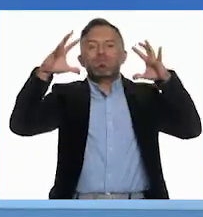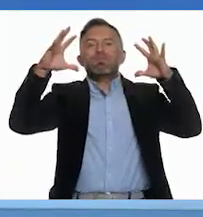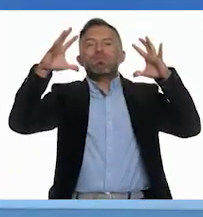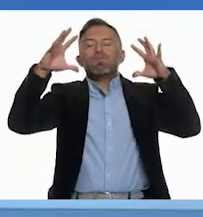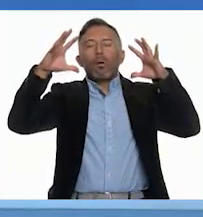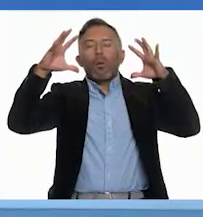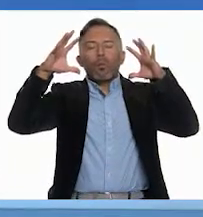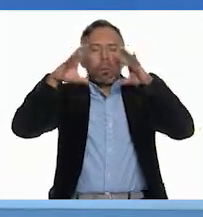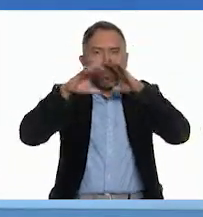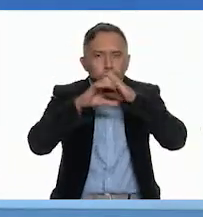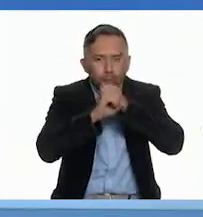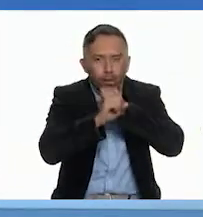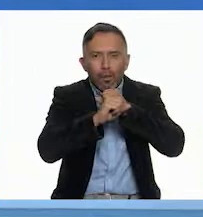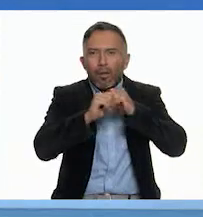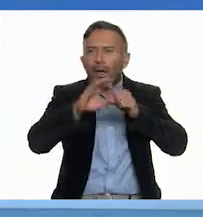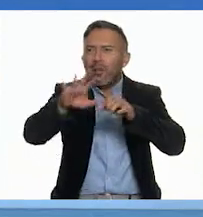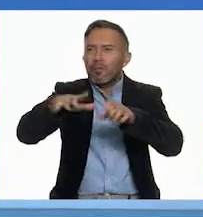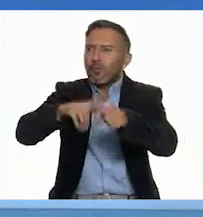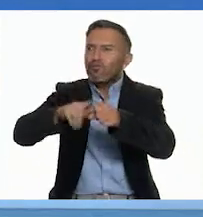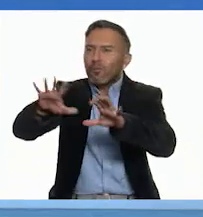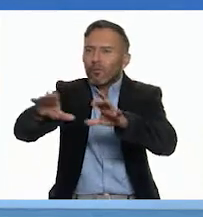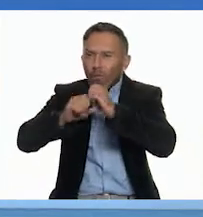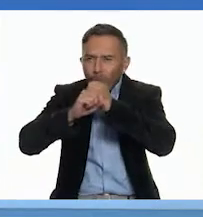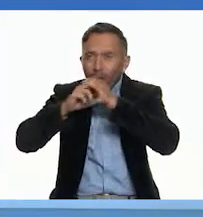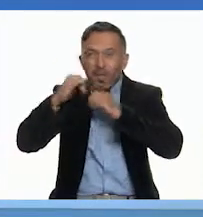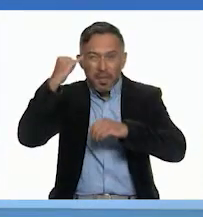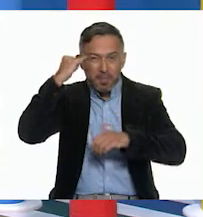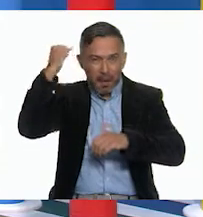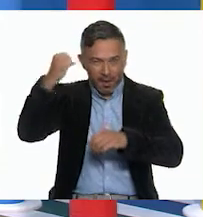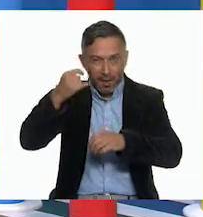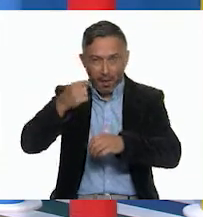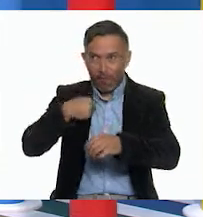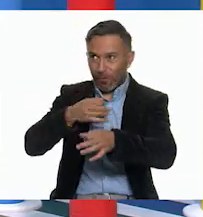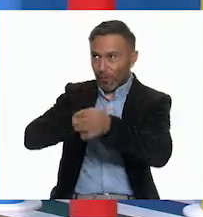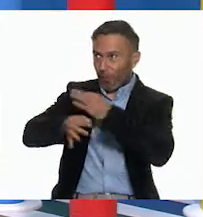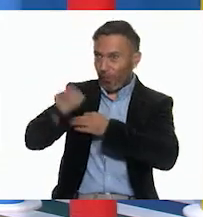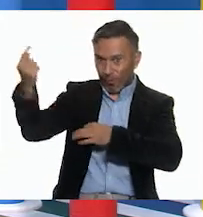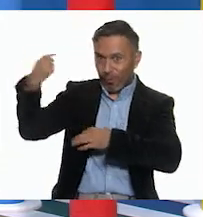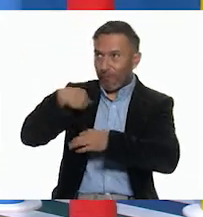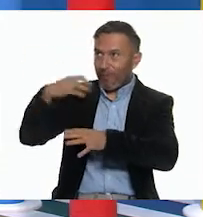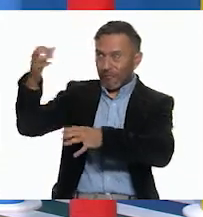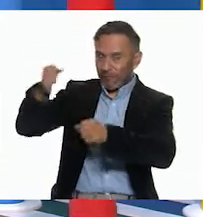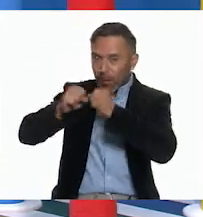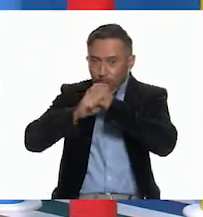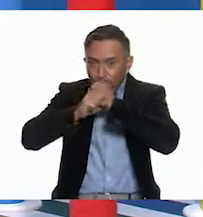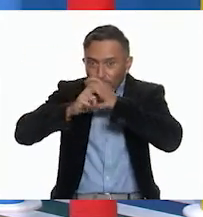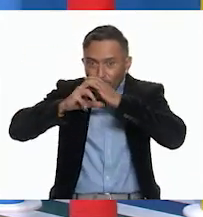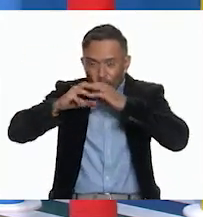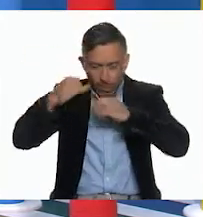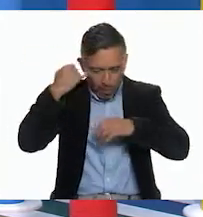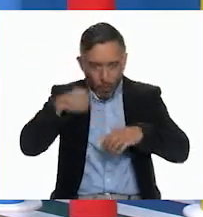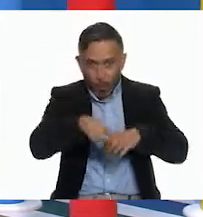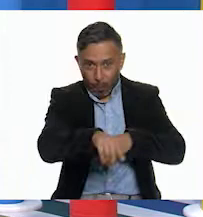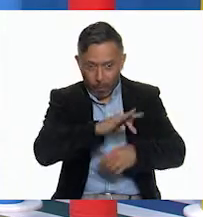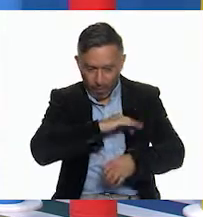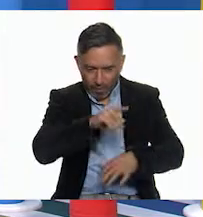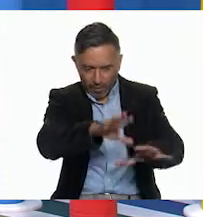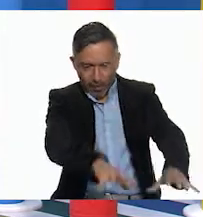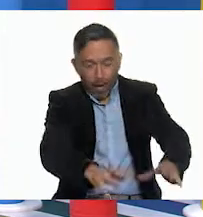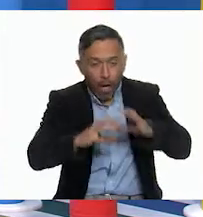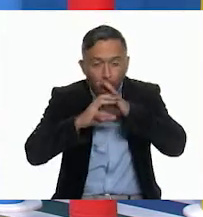veríamos todos desinflados. A ti te podríamos inflar para que seas así, grandote, grandote,